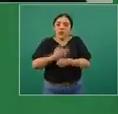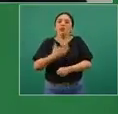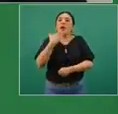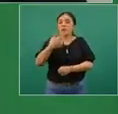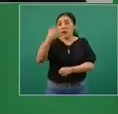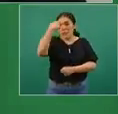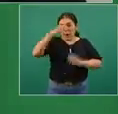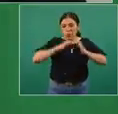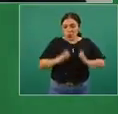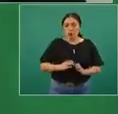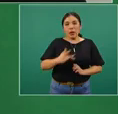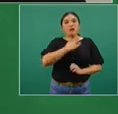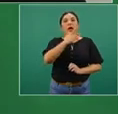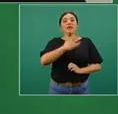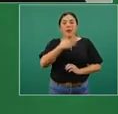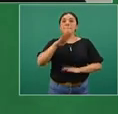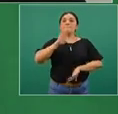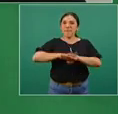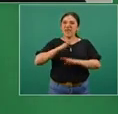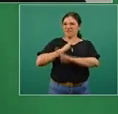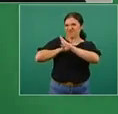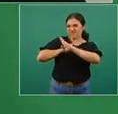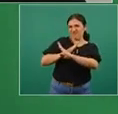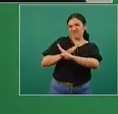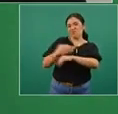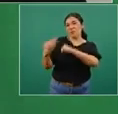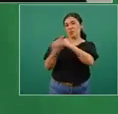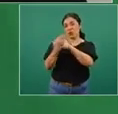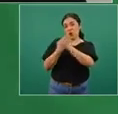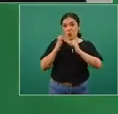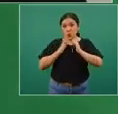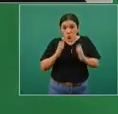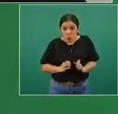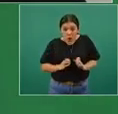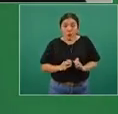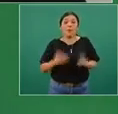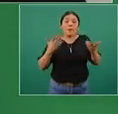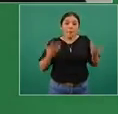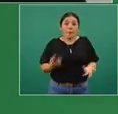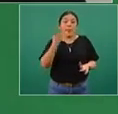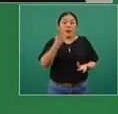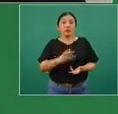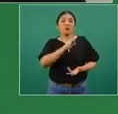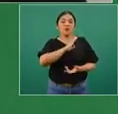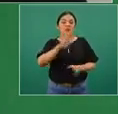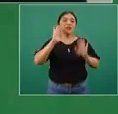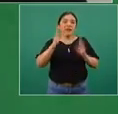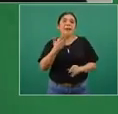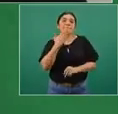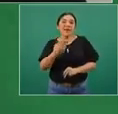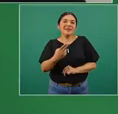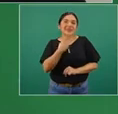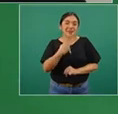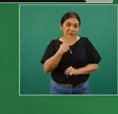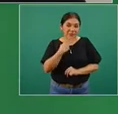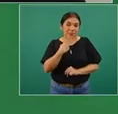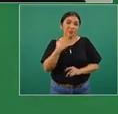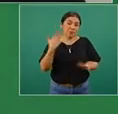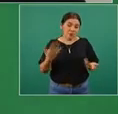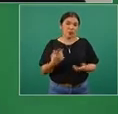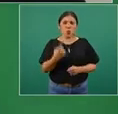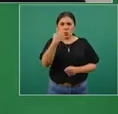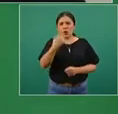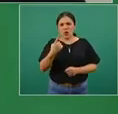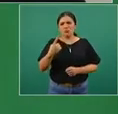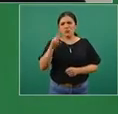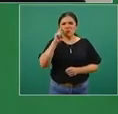generar una reacción inmune en el cuerpo y entonces poder alcanzar la efectividad. Una de las ventajas que